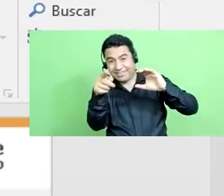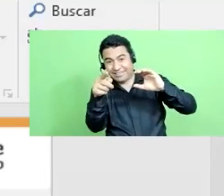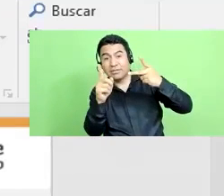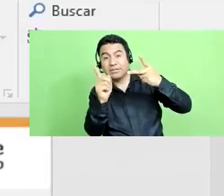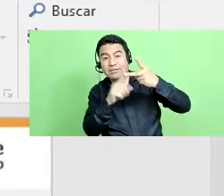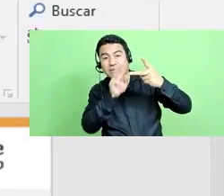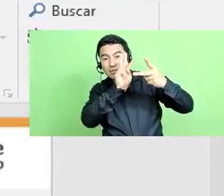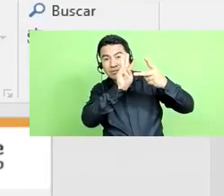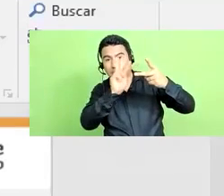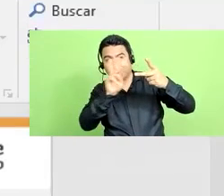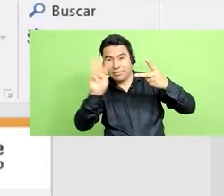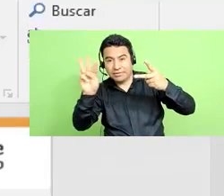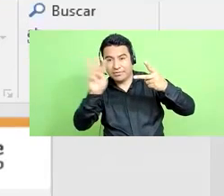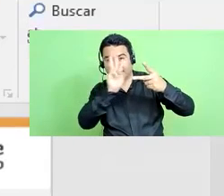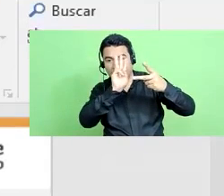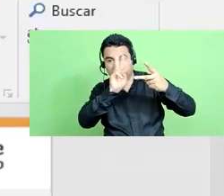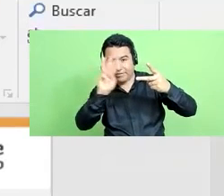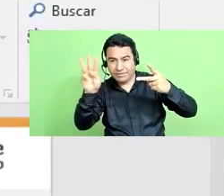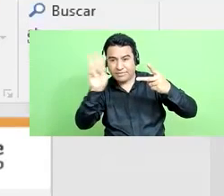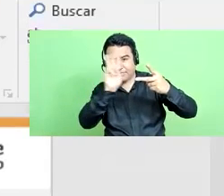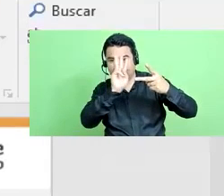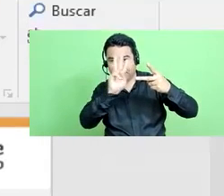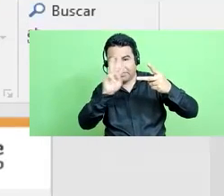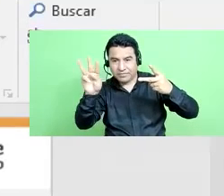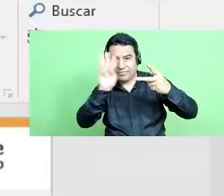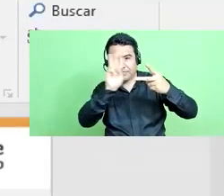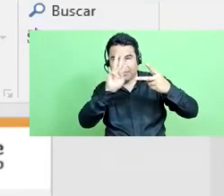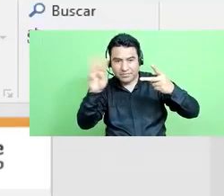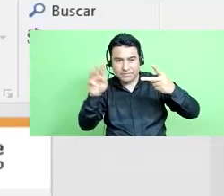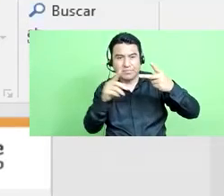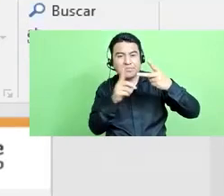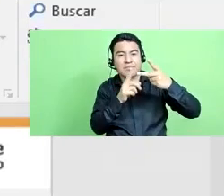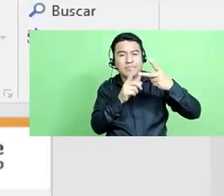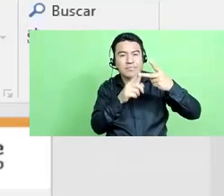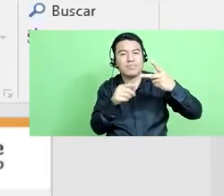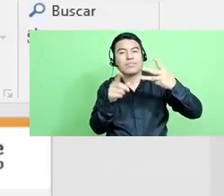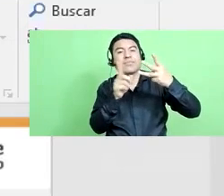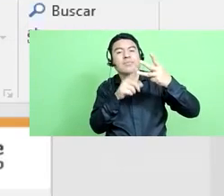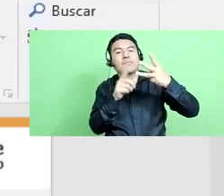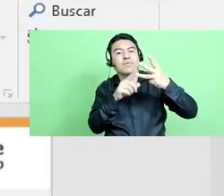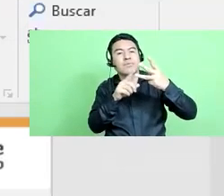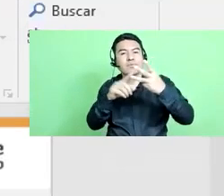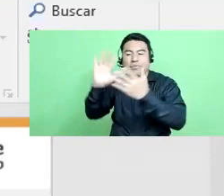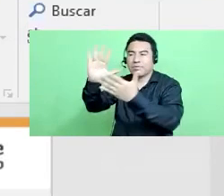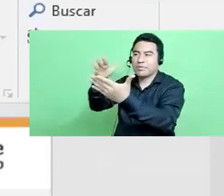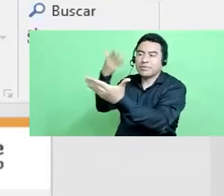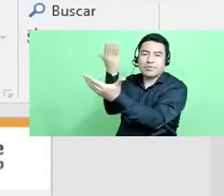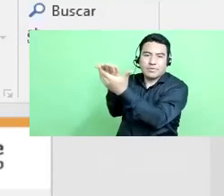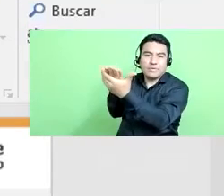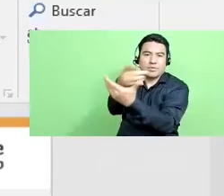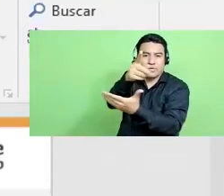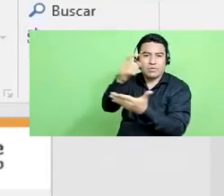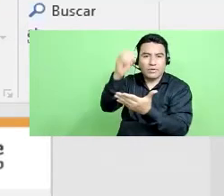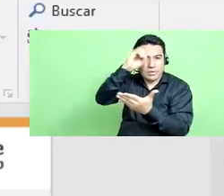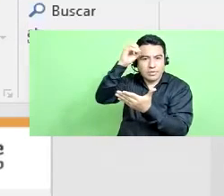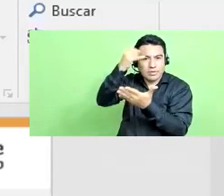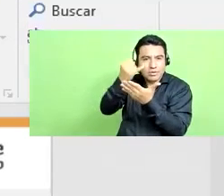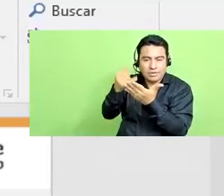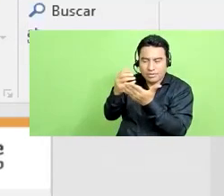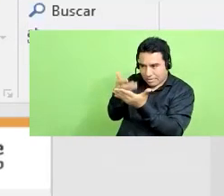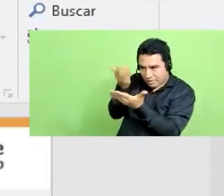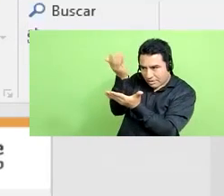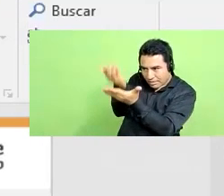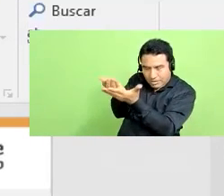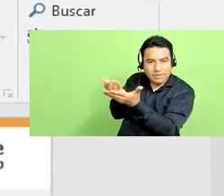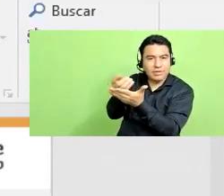vivienda punto web punto p la página web en proceso de consulta vivienda puntos punto p y la mesa de